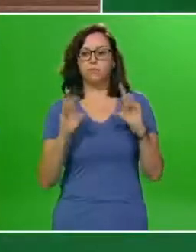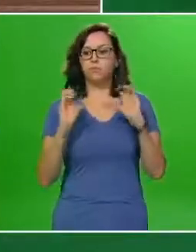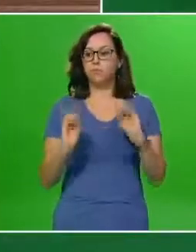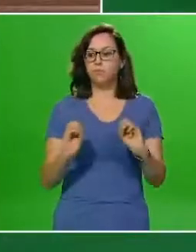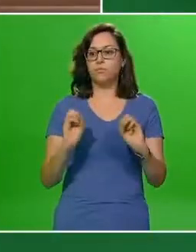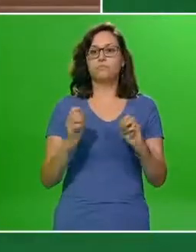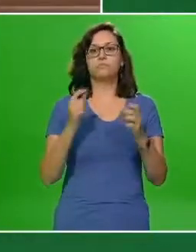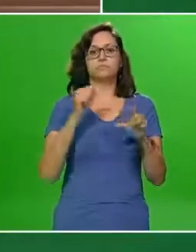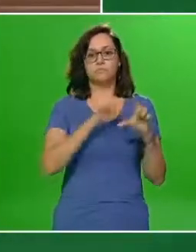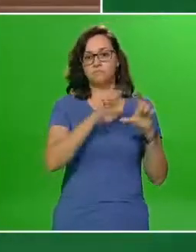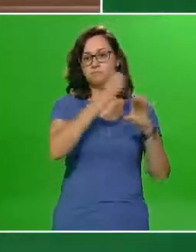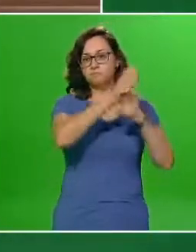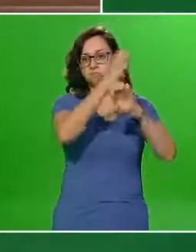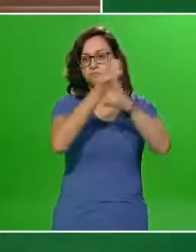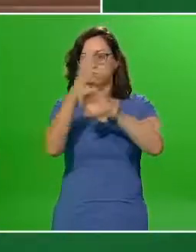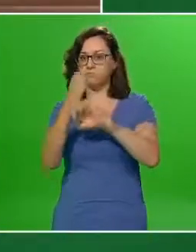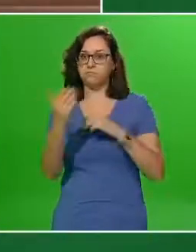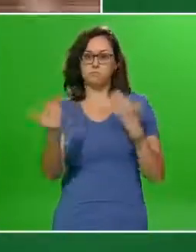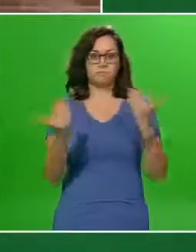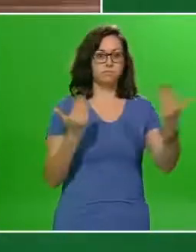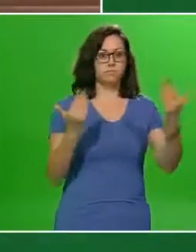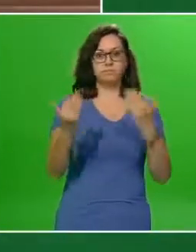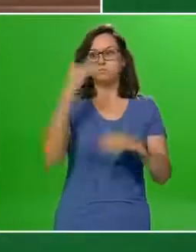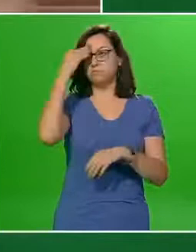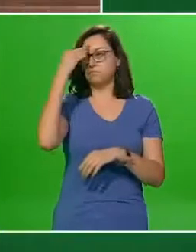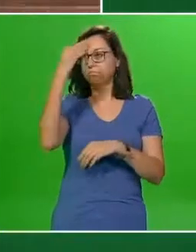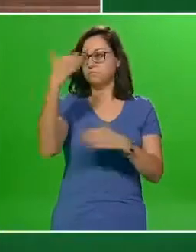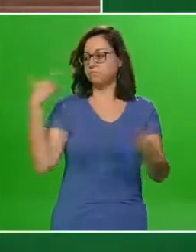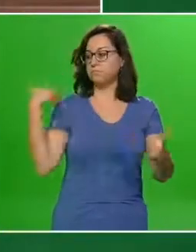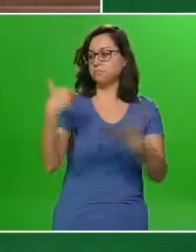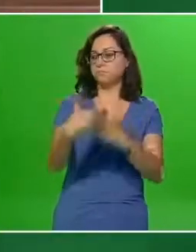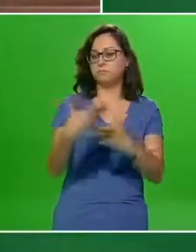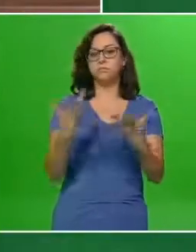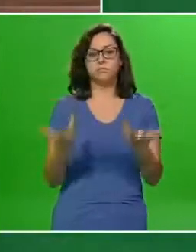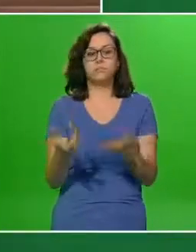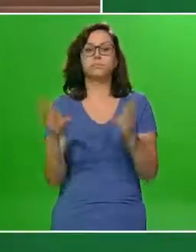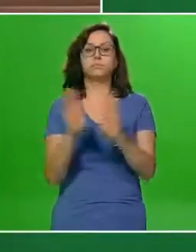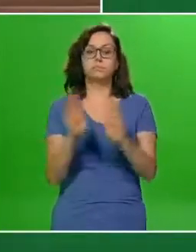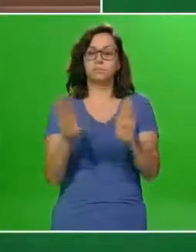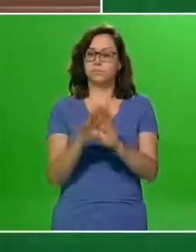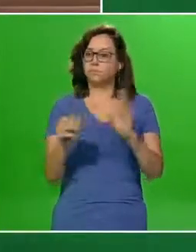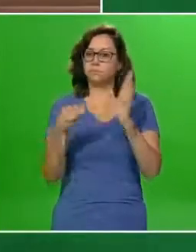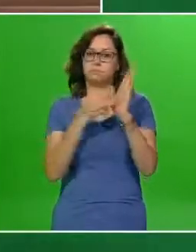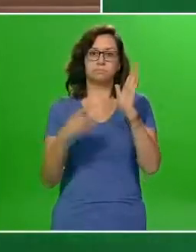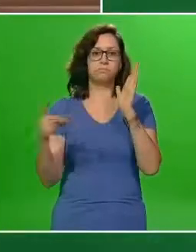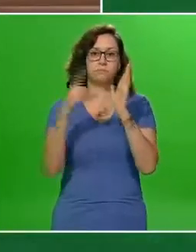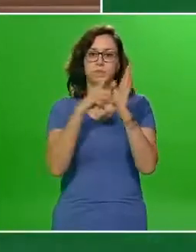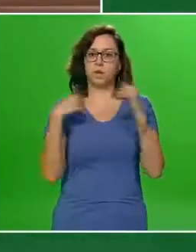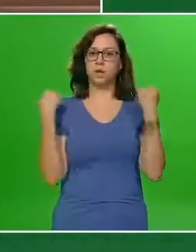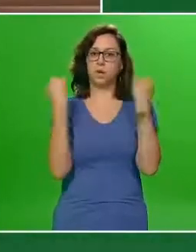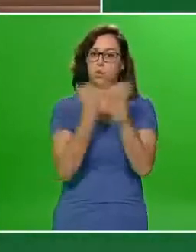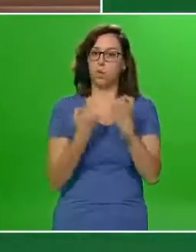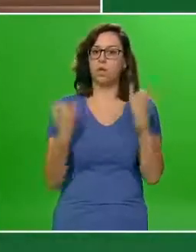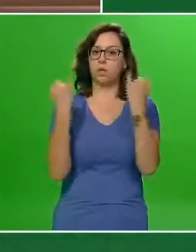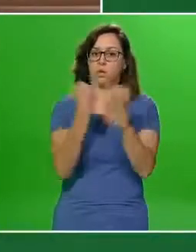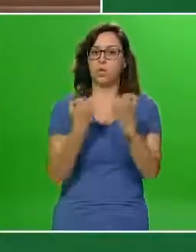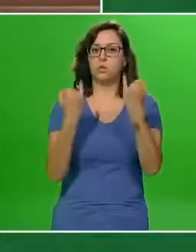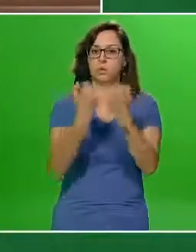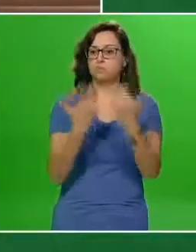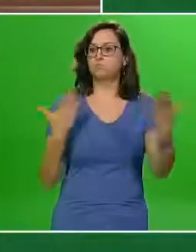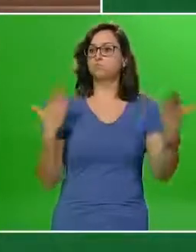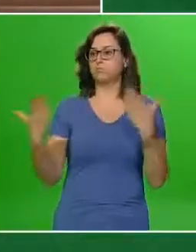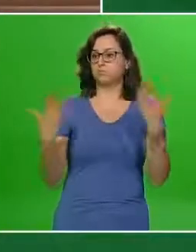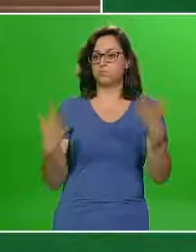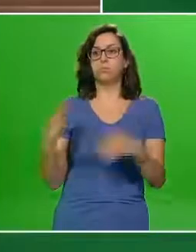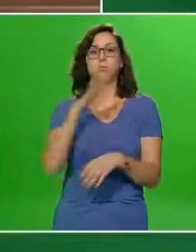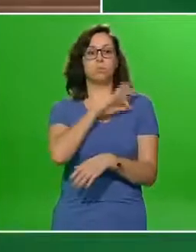diferentes localidades en México, compararlo en el tiempo. Es decir, es una misma metodología y por lo tanto es comparable. Lo